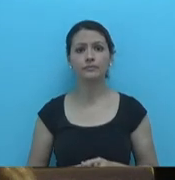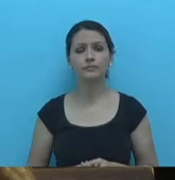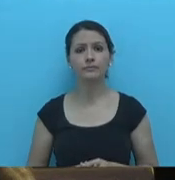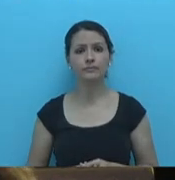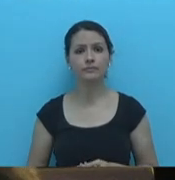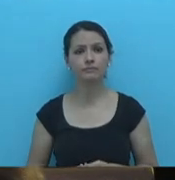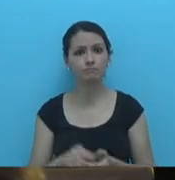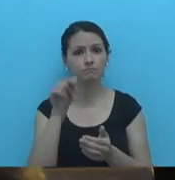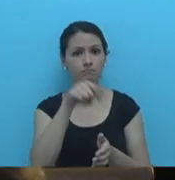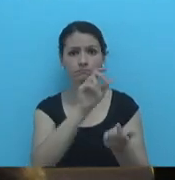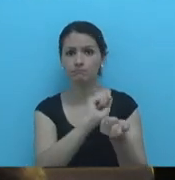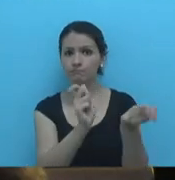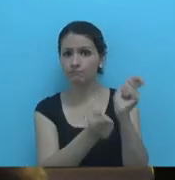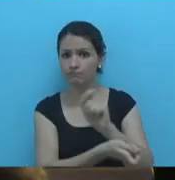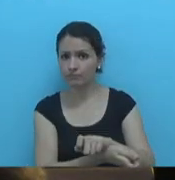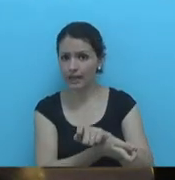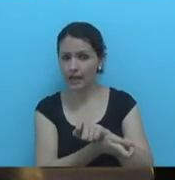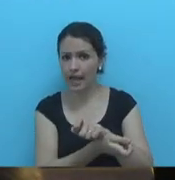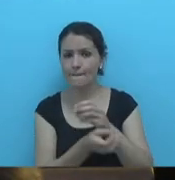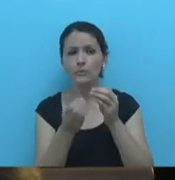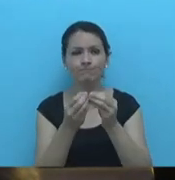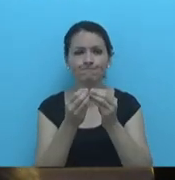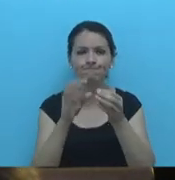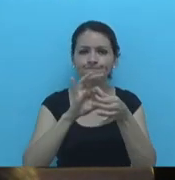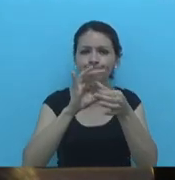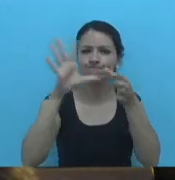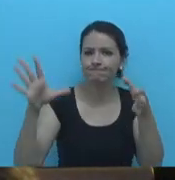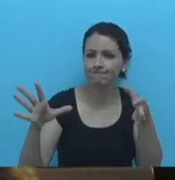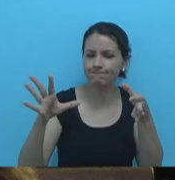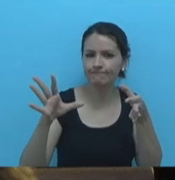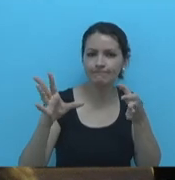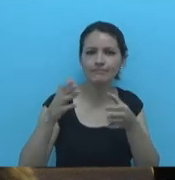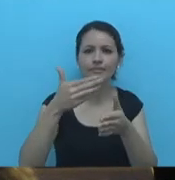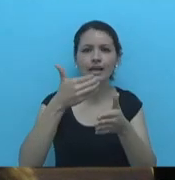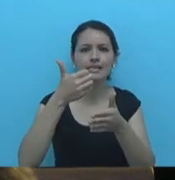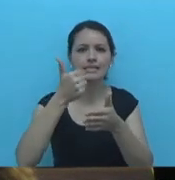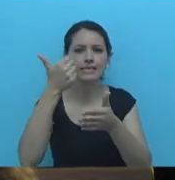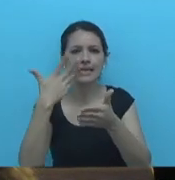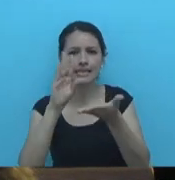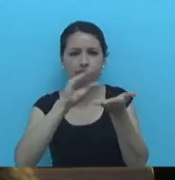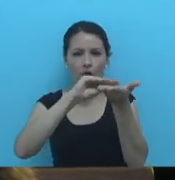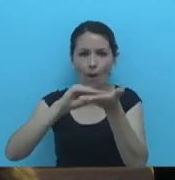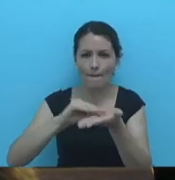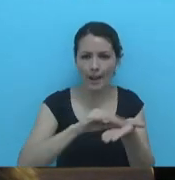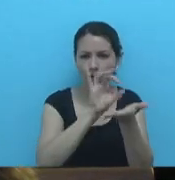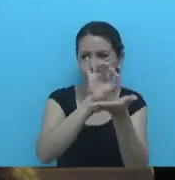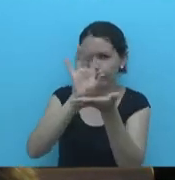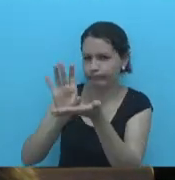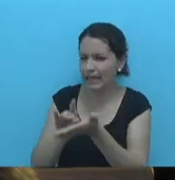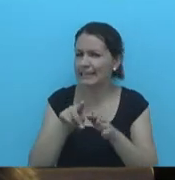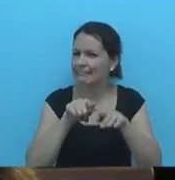Esta transformación incluye la desvinculación de 65 empleados, situación que no es grata para